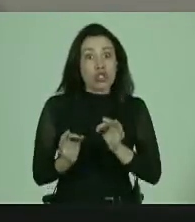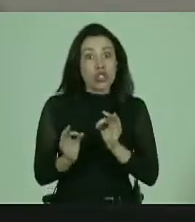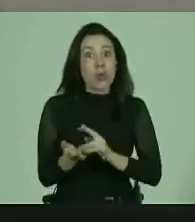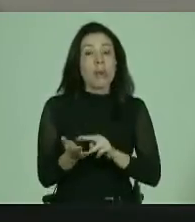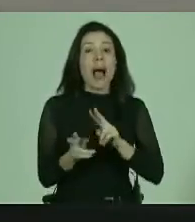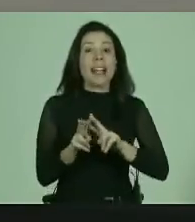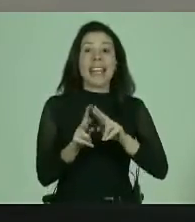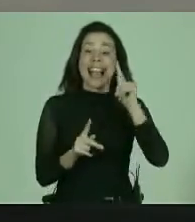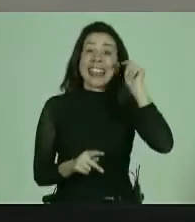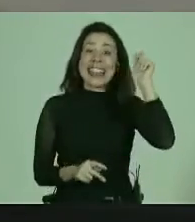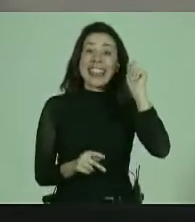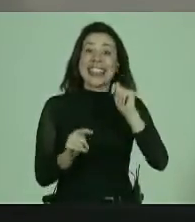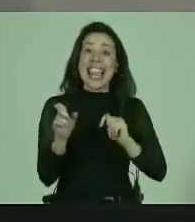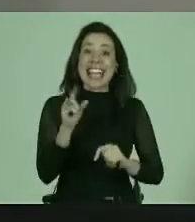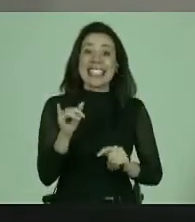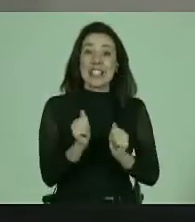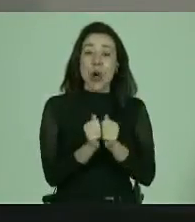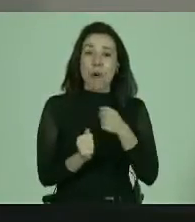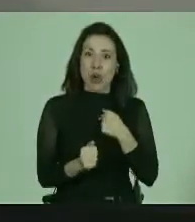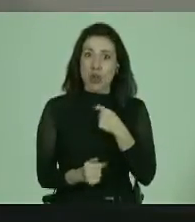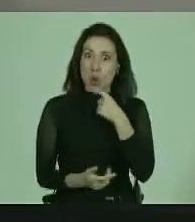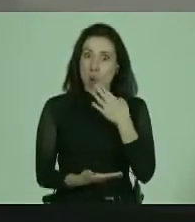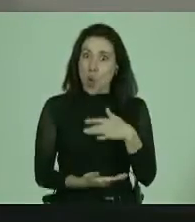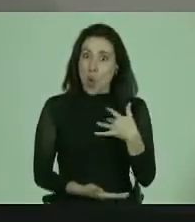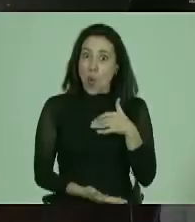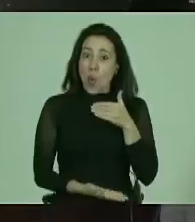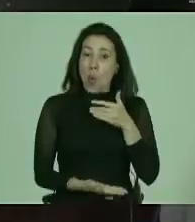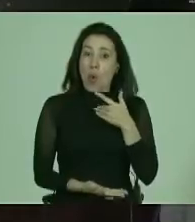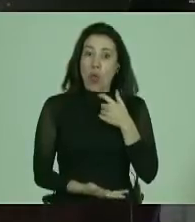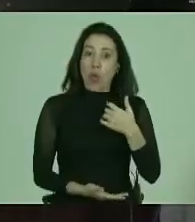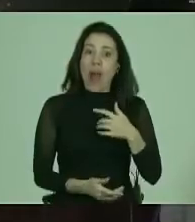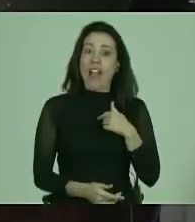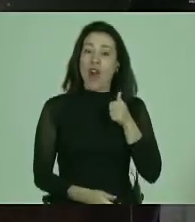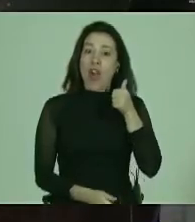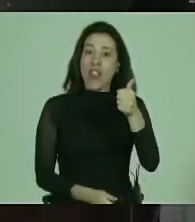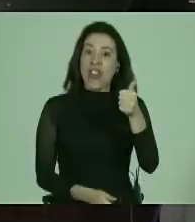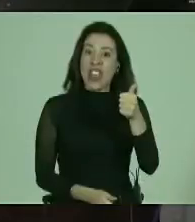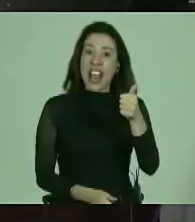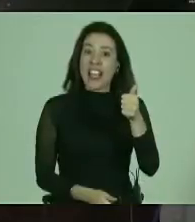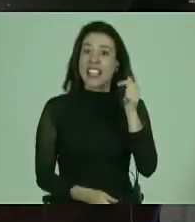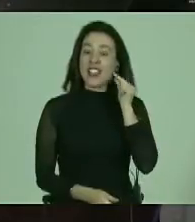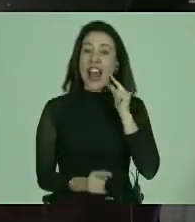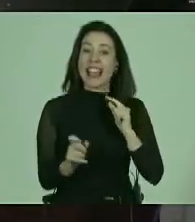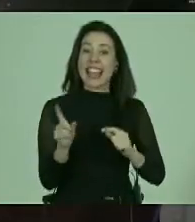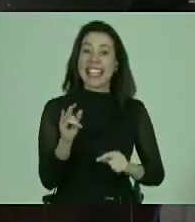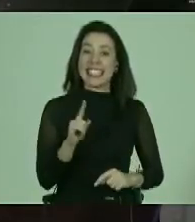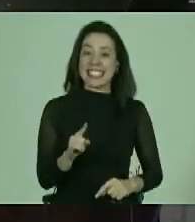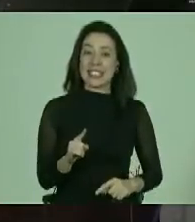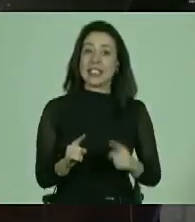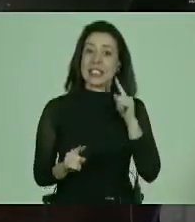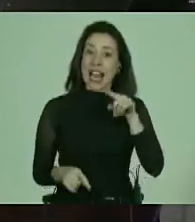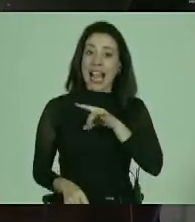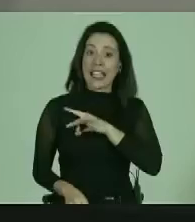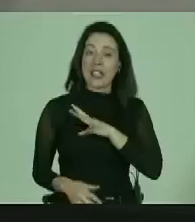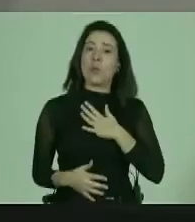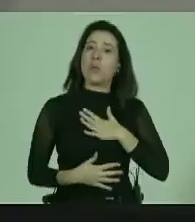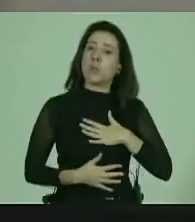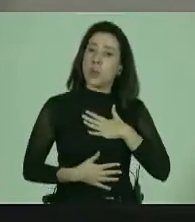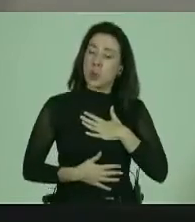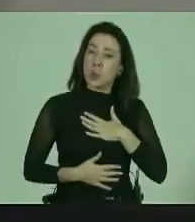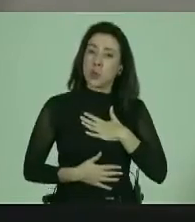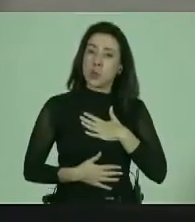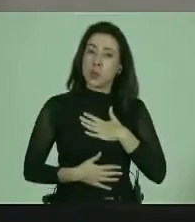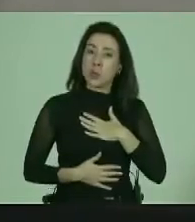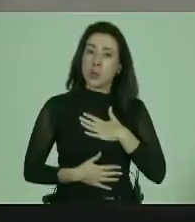haciendo la tesis conmigo es bueno estar en chile es un gusto aunque me